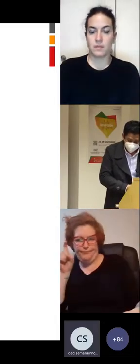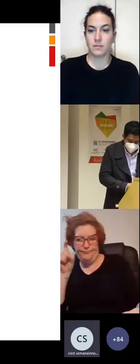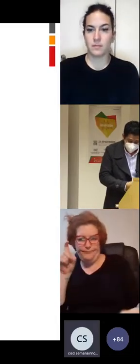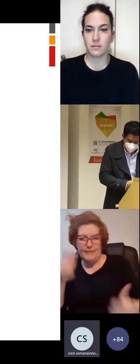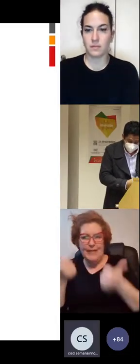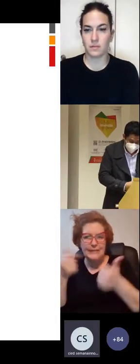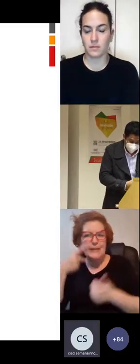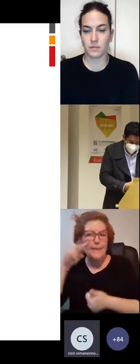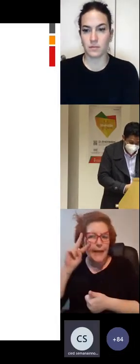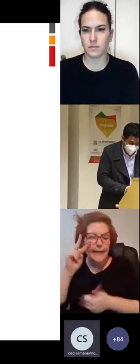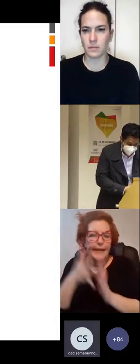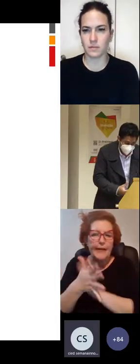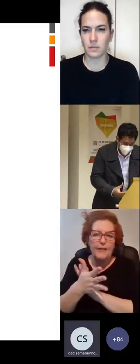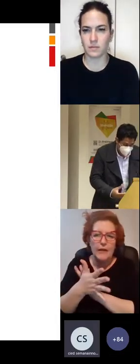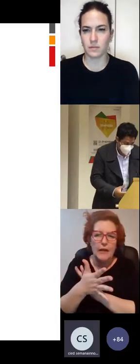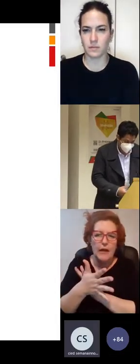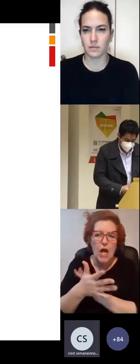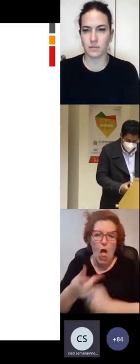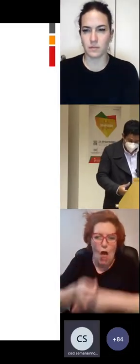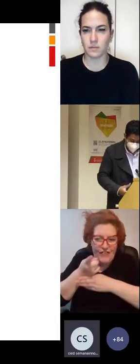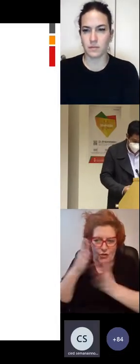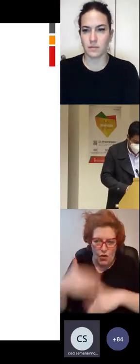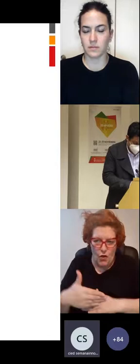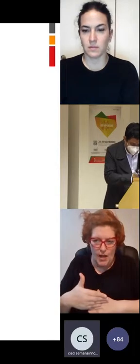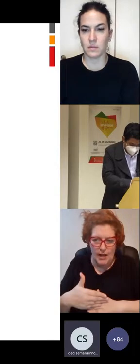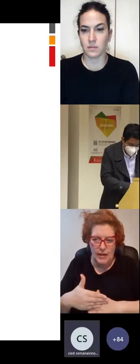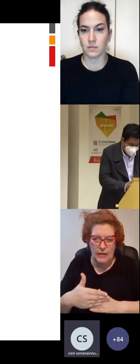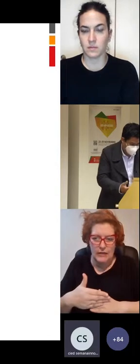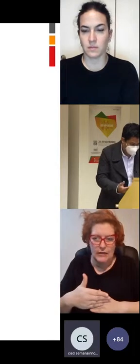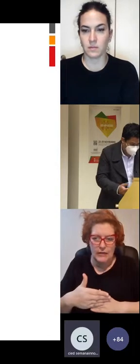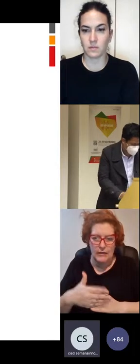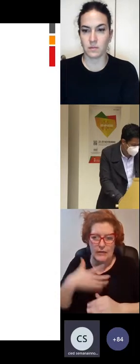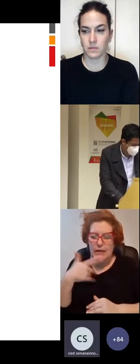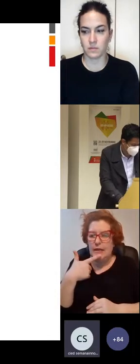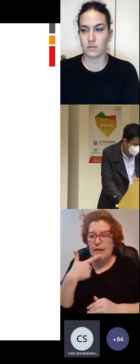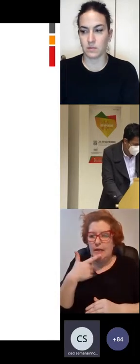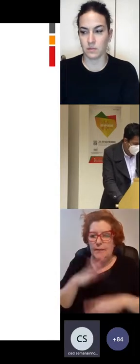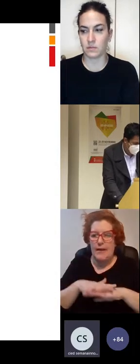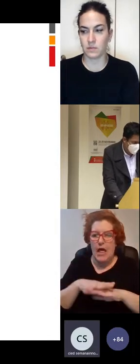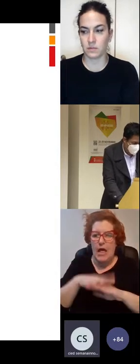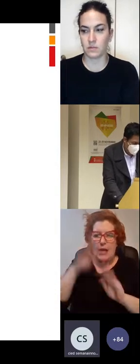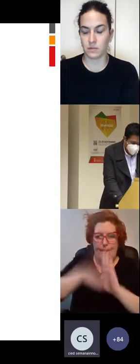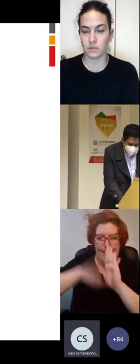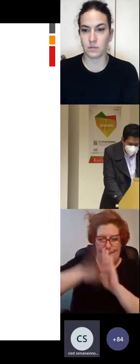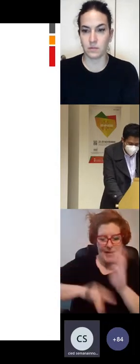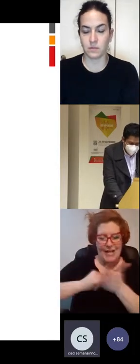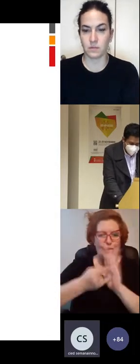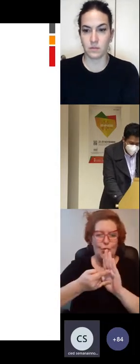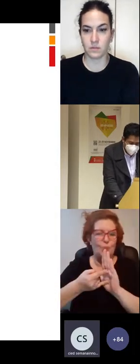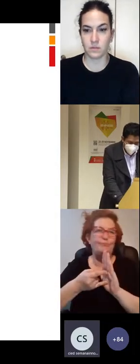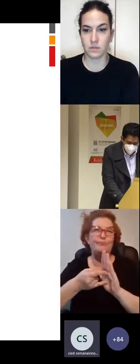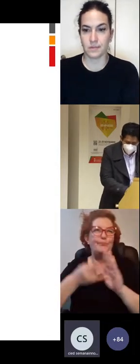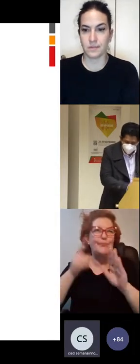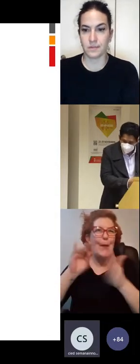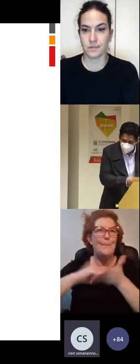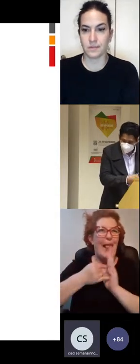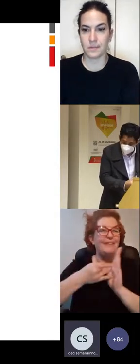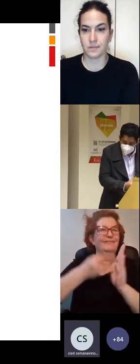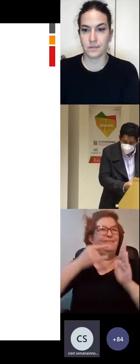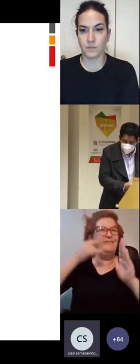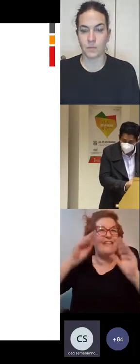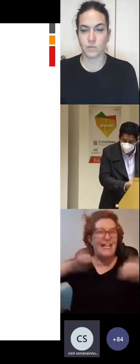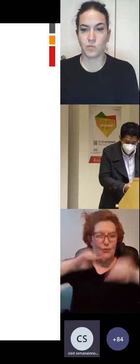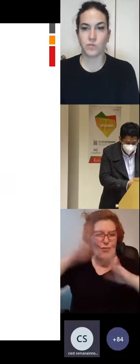experiencia que no es de carácter obligatorio, en términos pues de, no sé, del plan de estudios. Y es una red internacional a propósito de